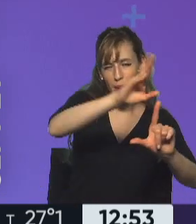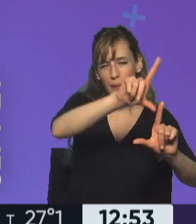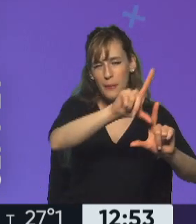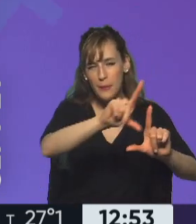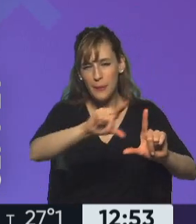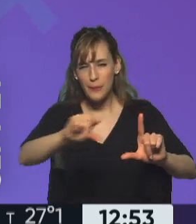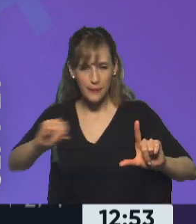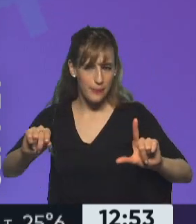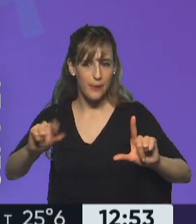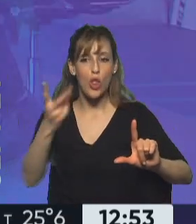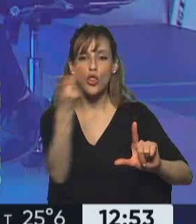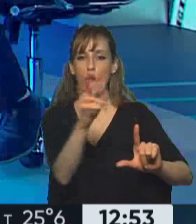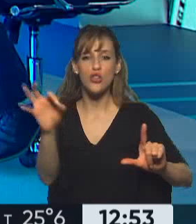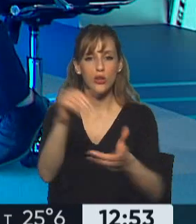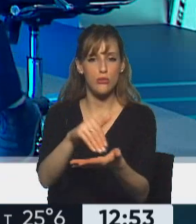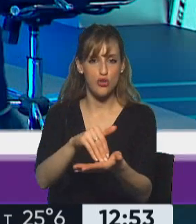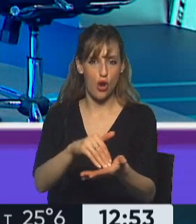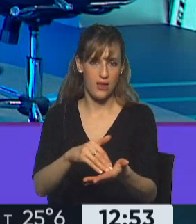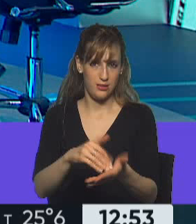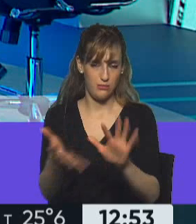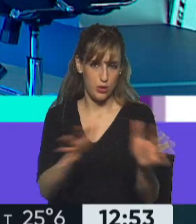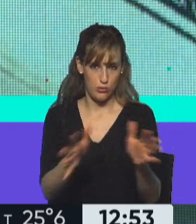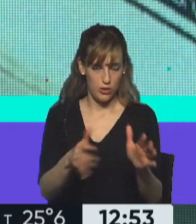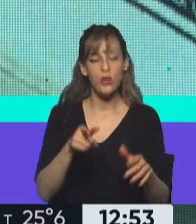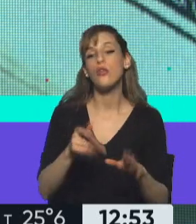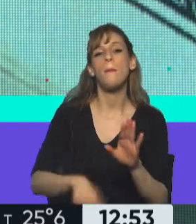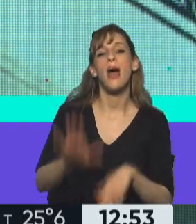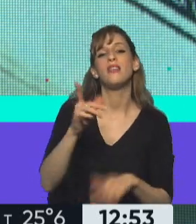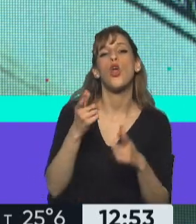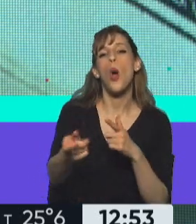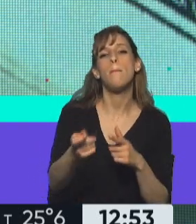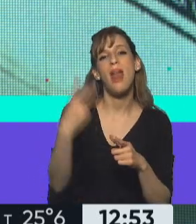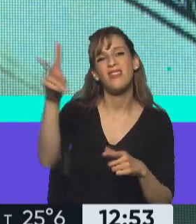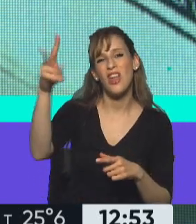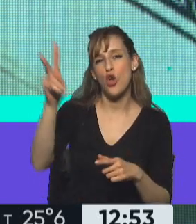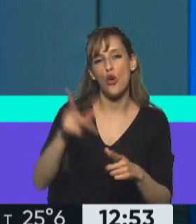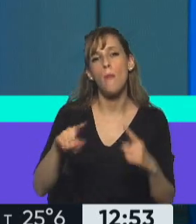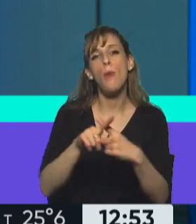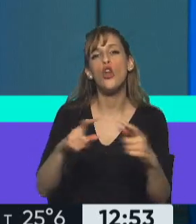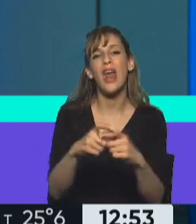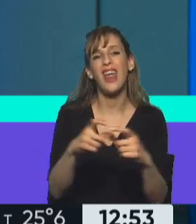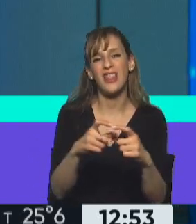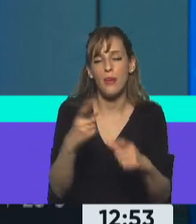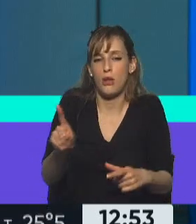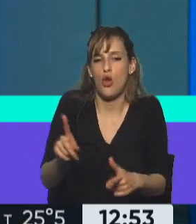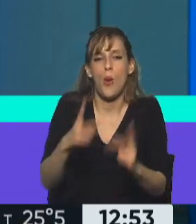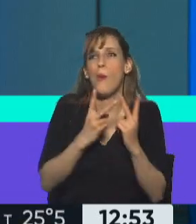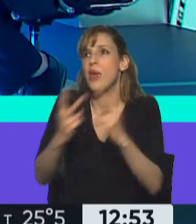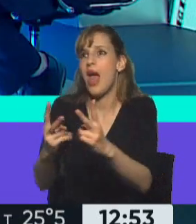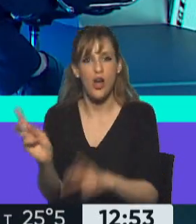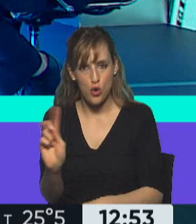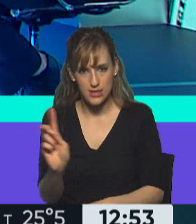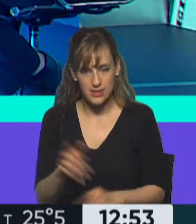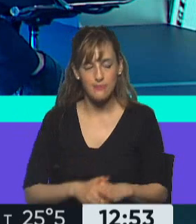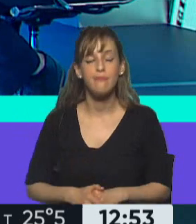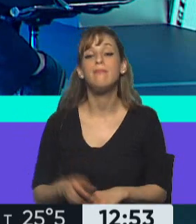en promedio. Es decir, ahí son solamente compras al exterior con tarjeta de crédito, no hay viaje prácticamente. Claro, el objetivo era, con esta placa lo que queremos demostrar,